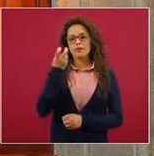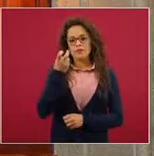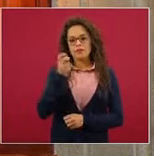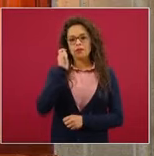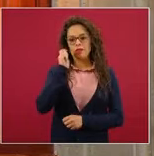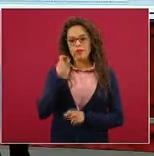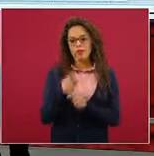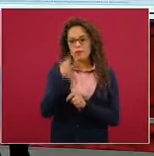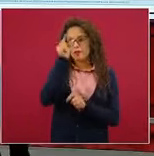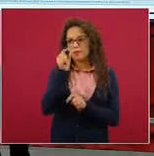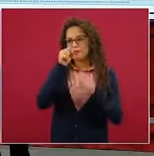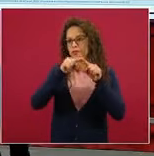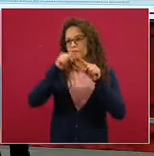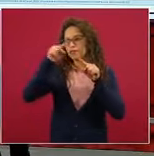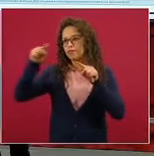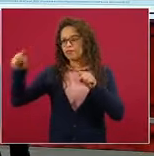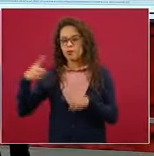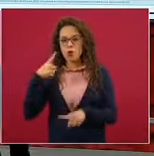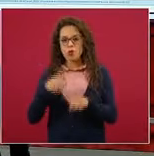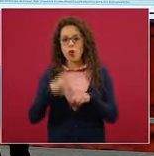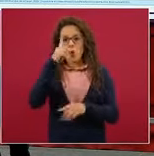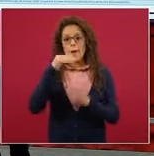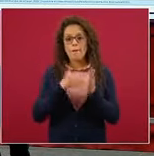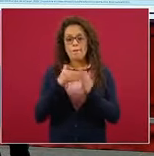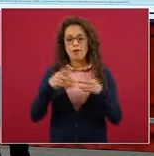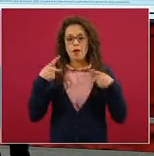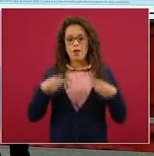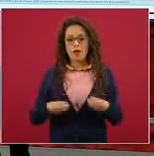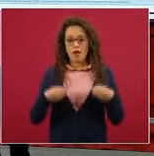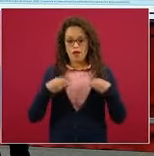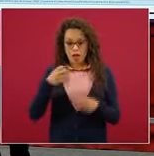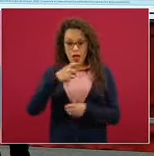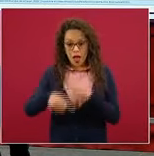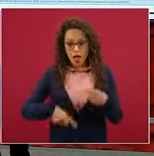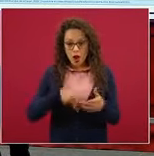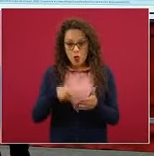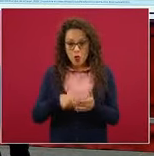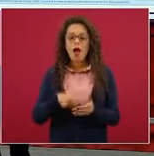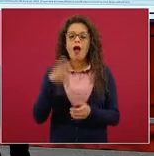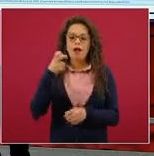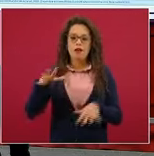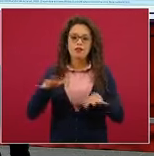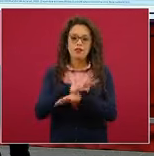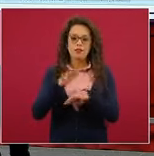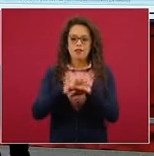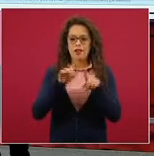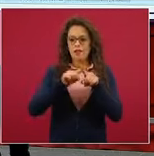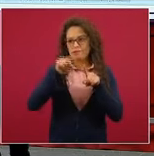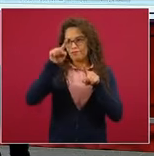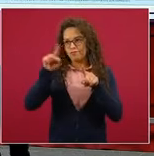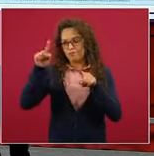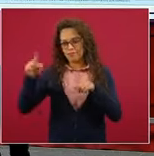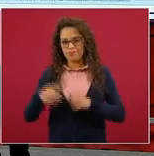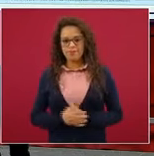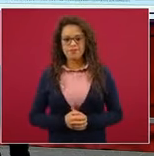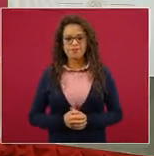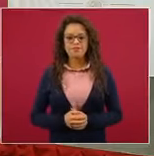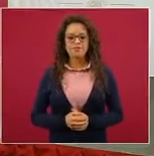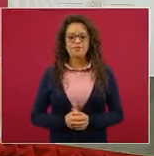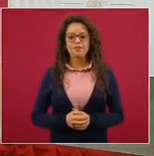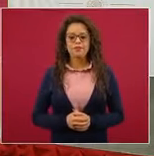millón de habitantes en esta región se esté comportando de esa manera. Veamos la siguiente diapositiva y ahora sí vamos a